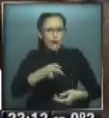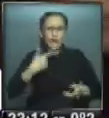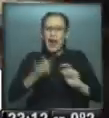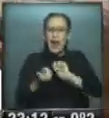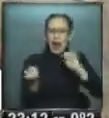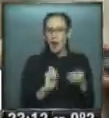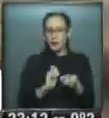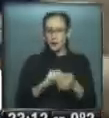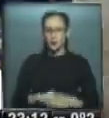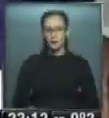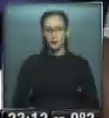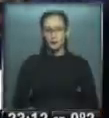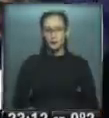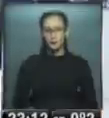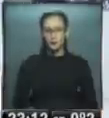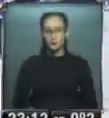aplicación de esta reforma.